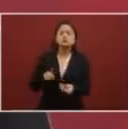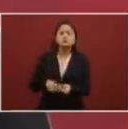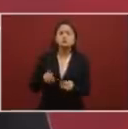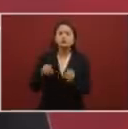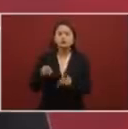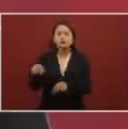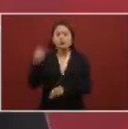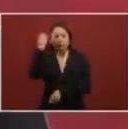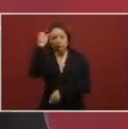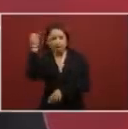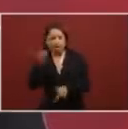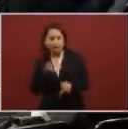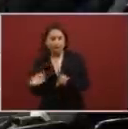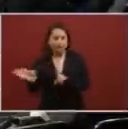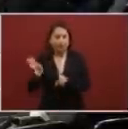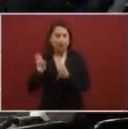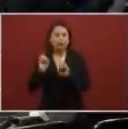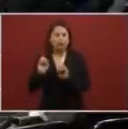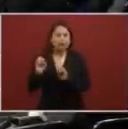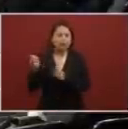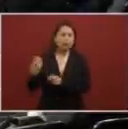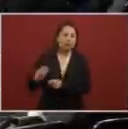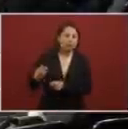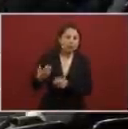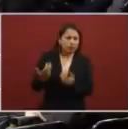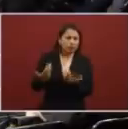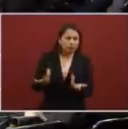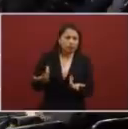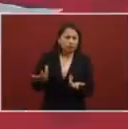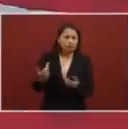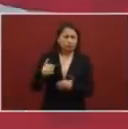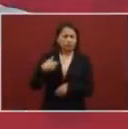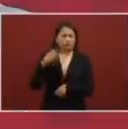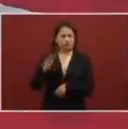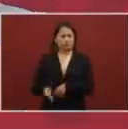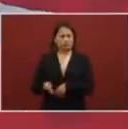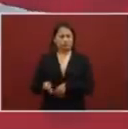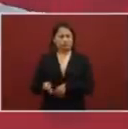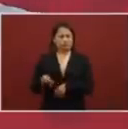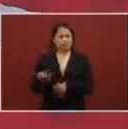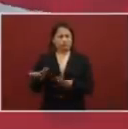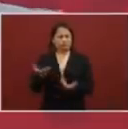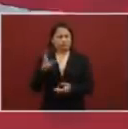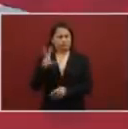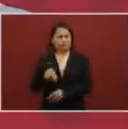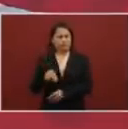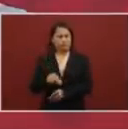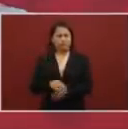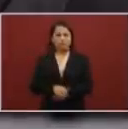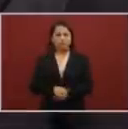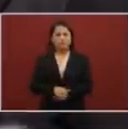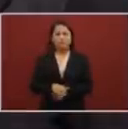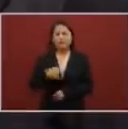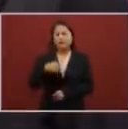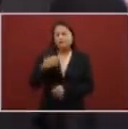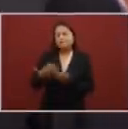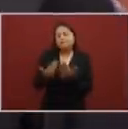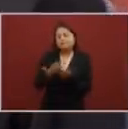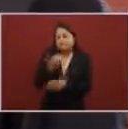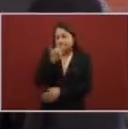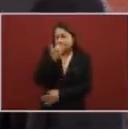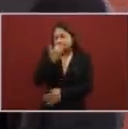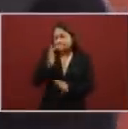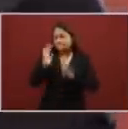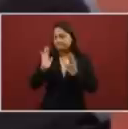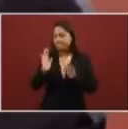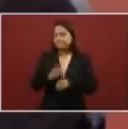sesgado, si es tendencioso? ¿Haría yo mal? O sea, ofrezco disculpa. En el